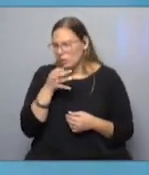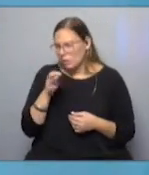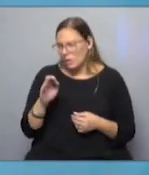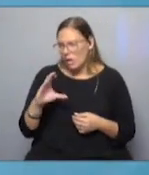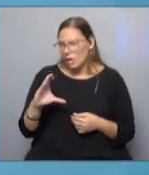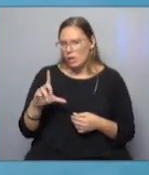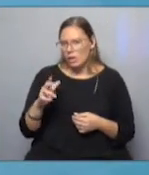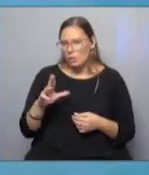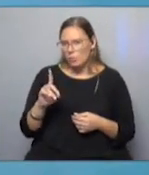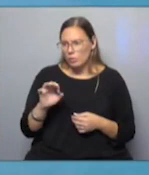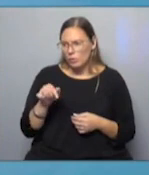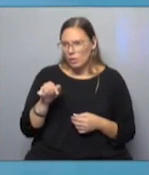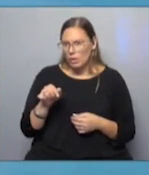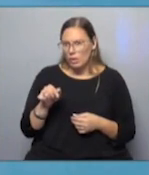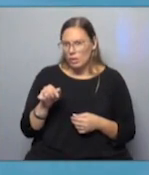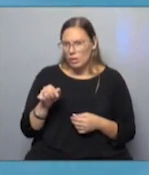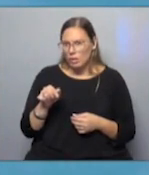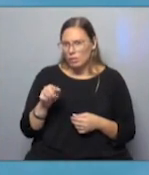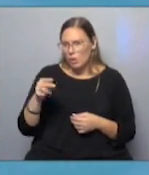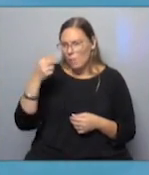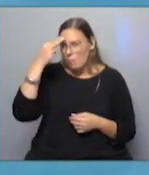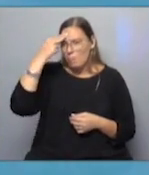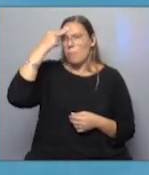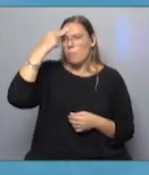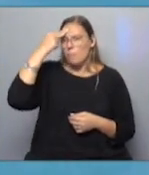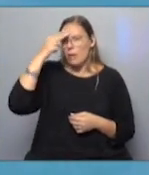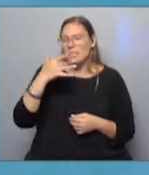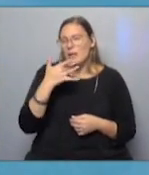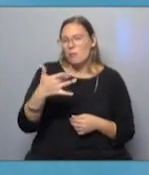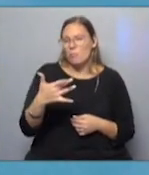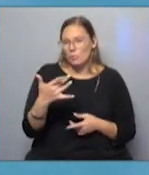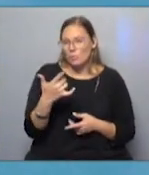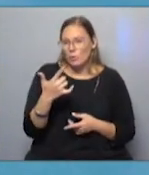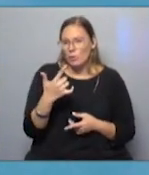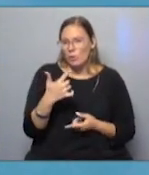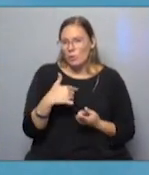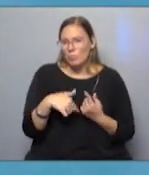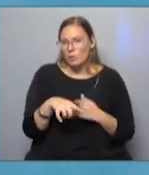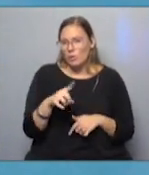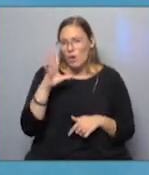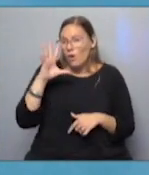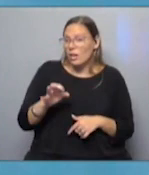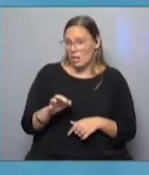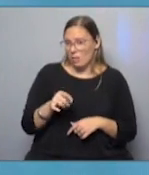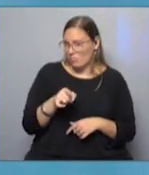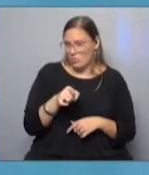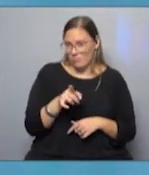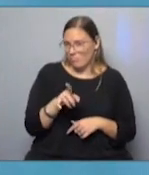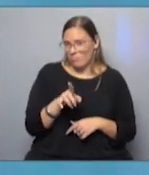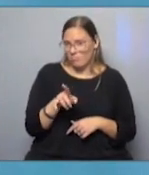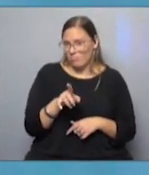claudio esto nos va a quedar en la memoria porque subía hermoso pero no nos lo creamos porque